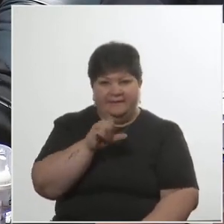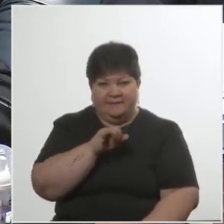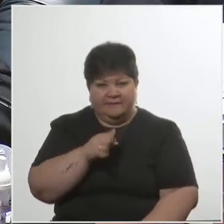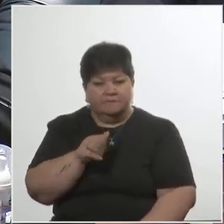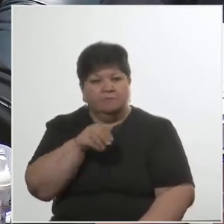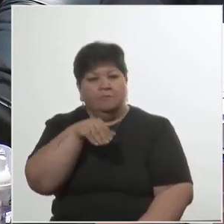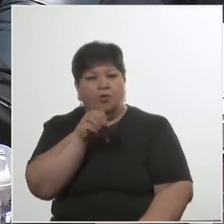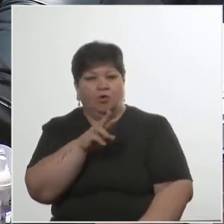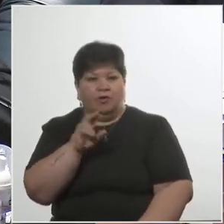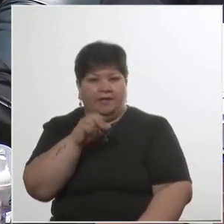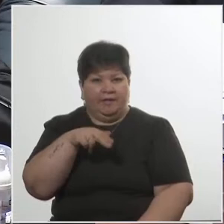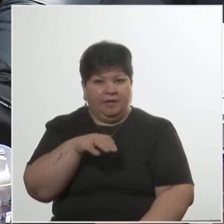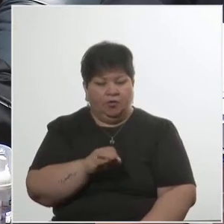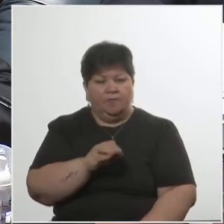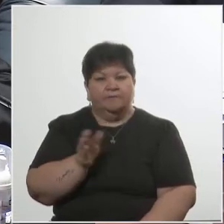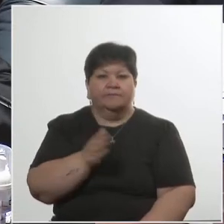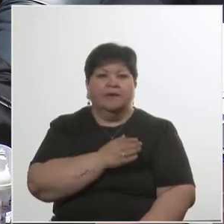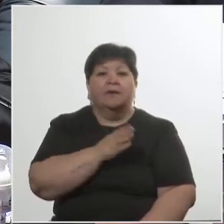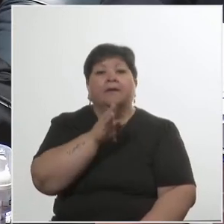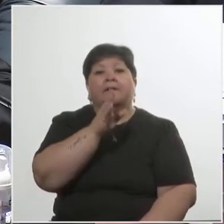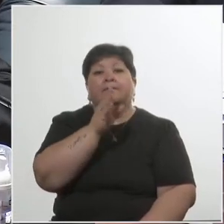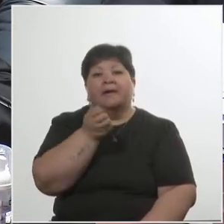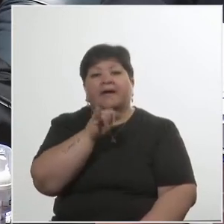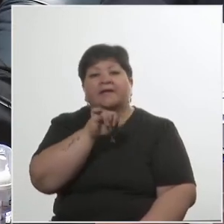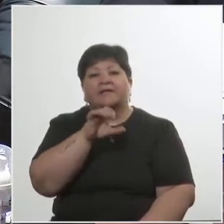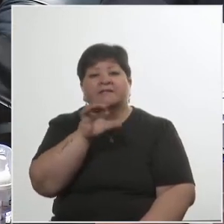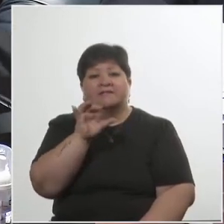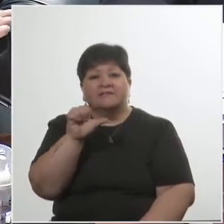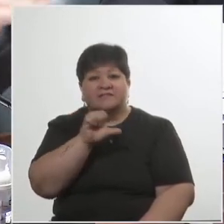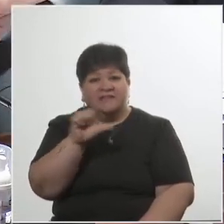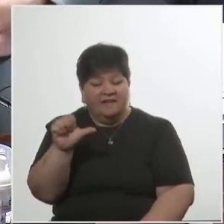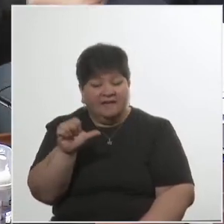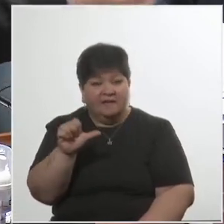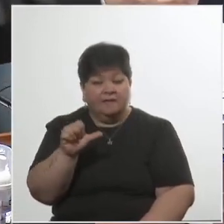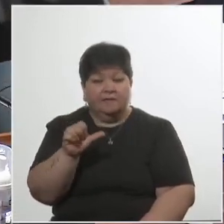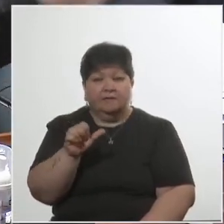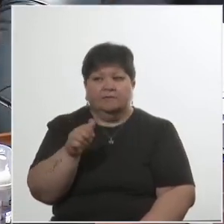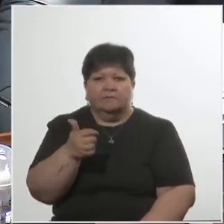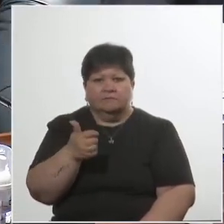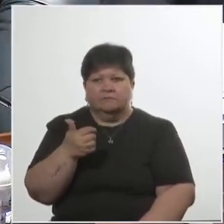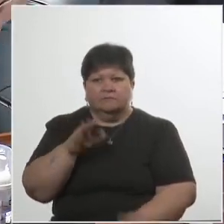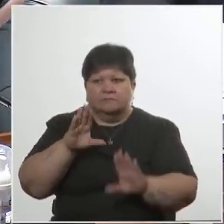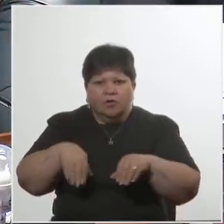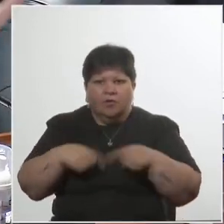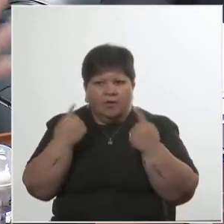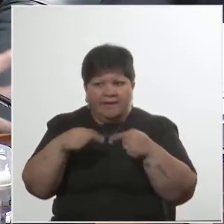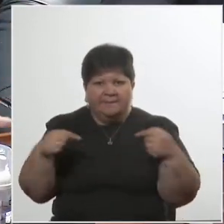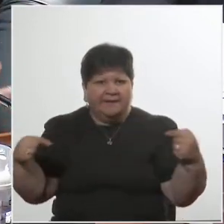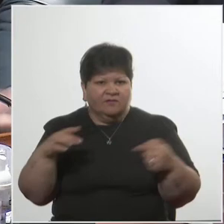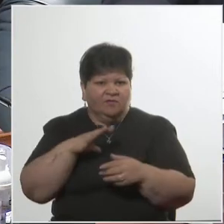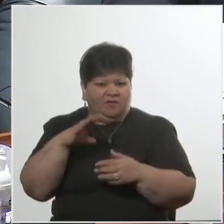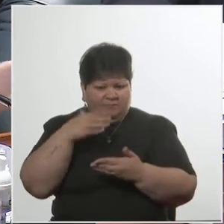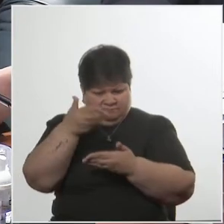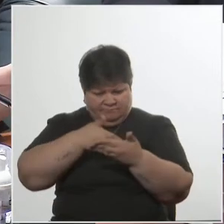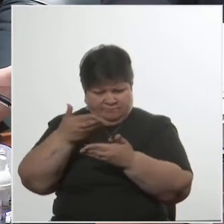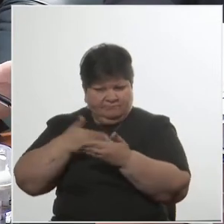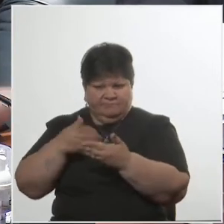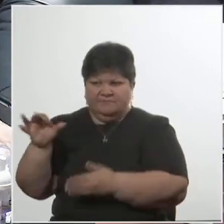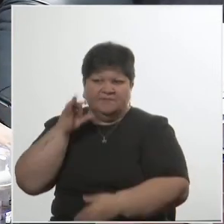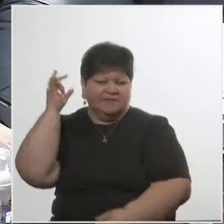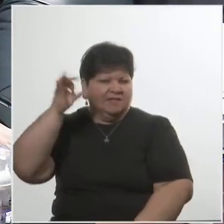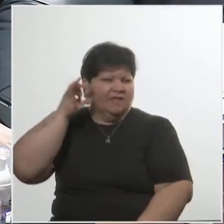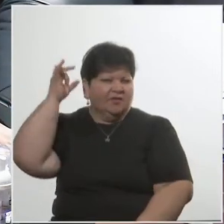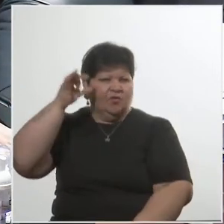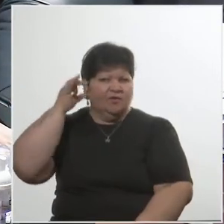como paisaje que está son todos elementos que tienen a disposición absolutamente todos los senadores senadoras